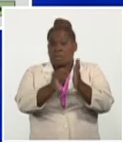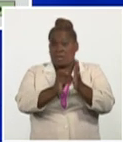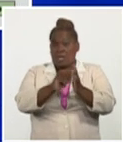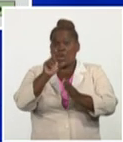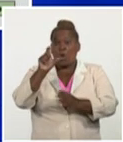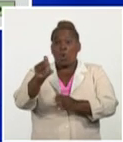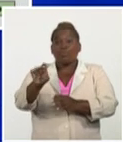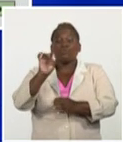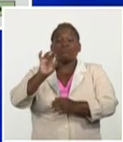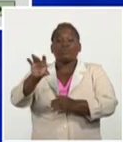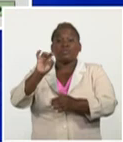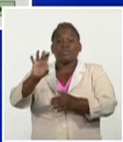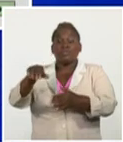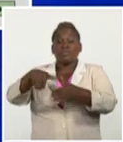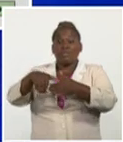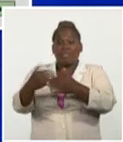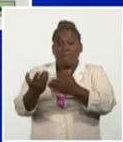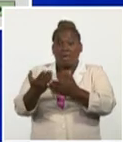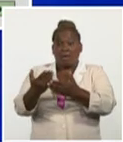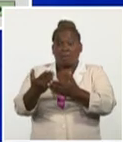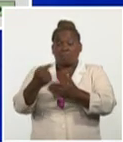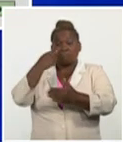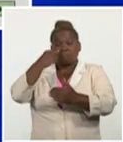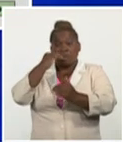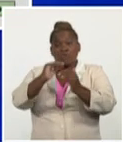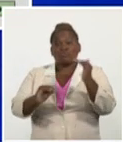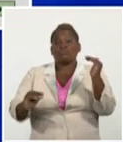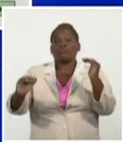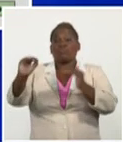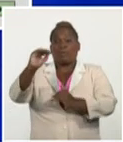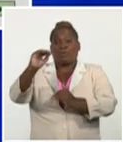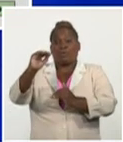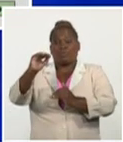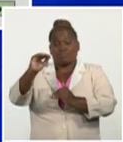días, discretamente superior a la de ayer,